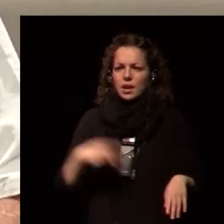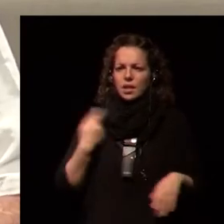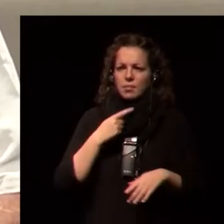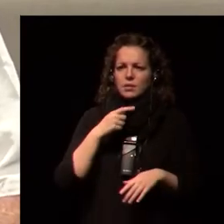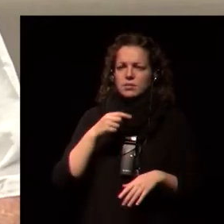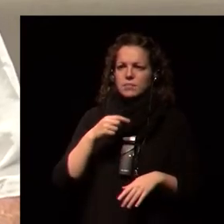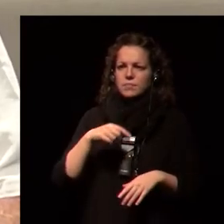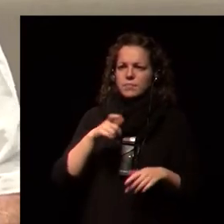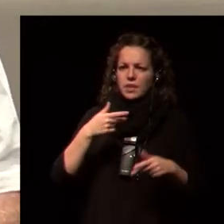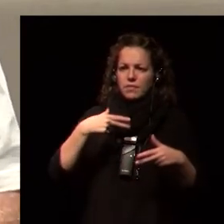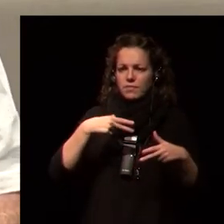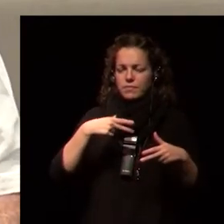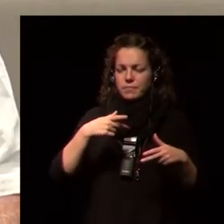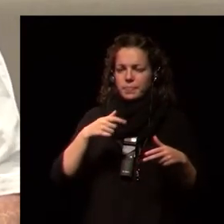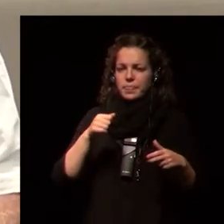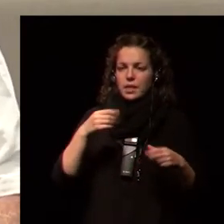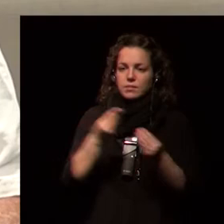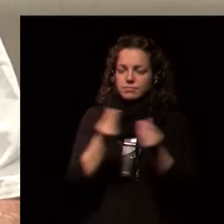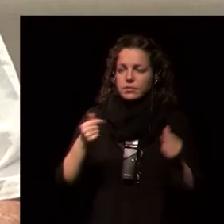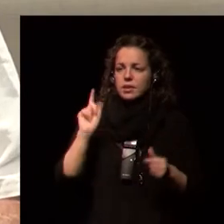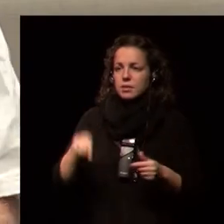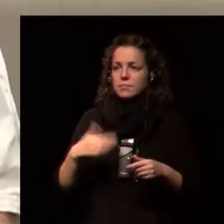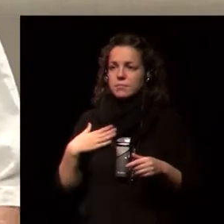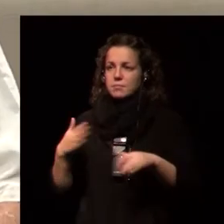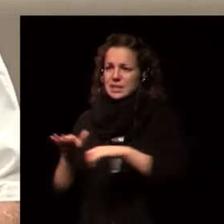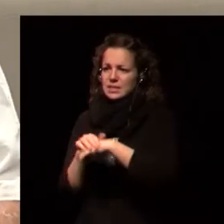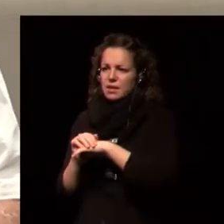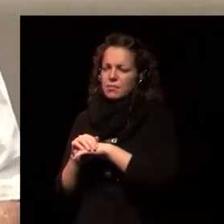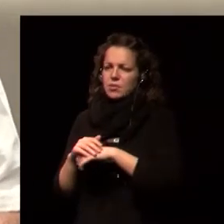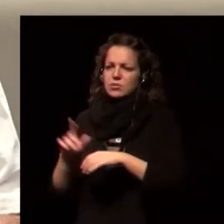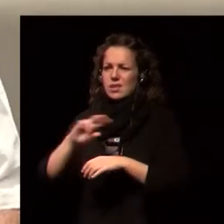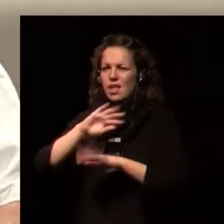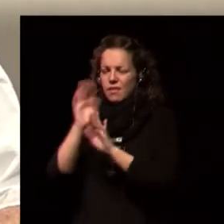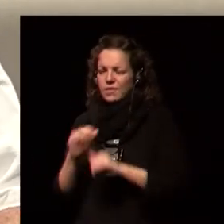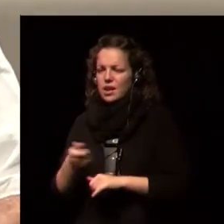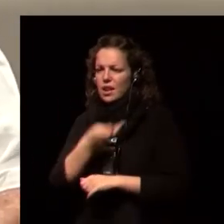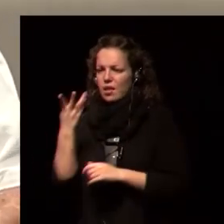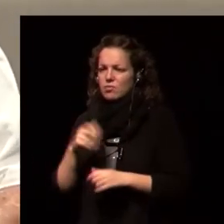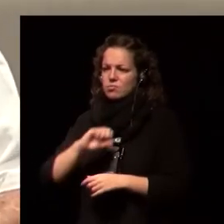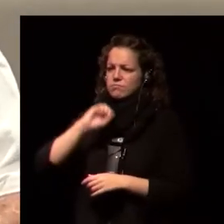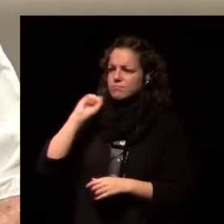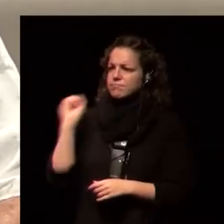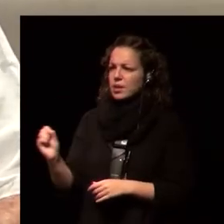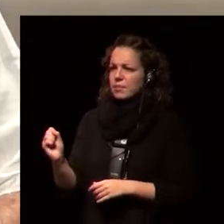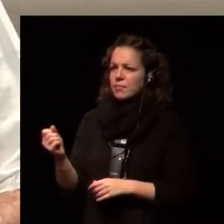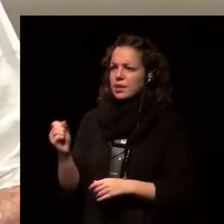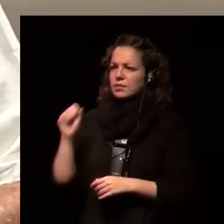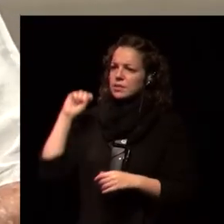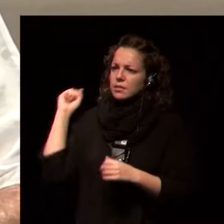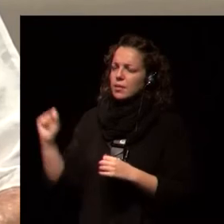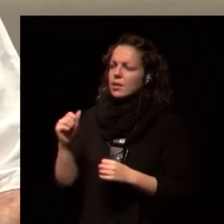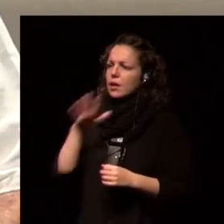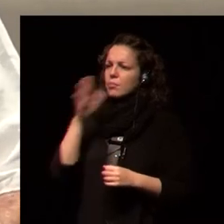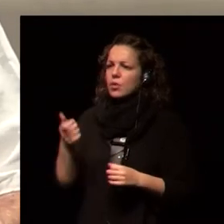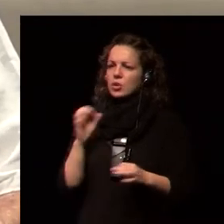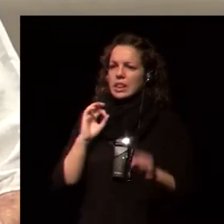el precio final por esta convicción porque fue asesinado al actuar en